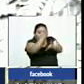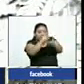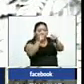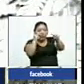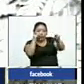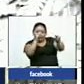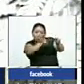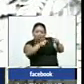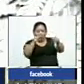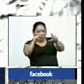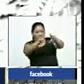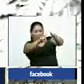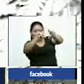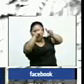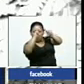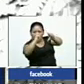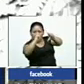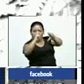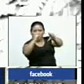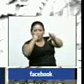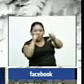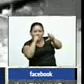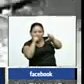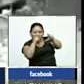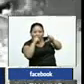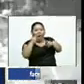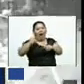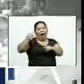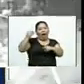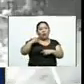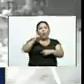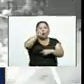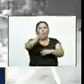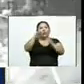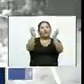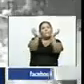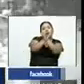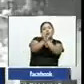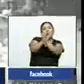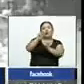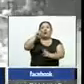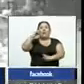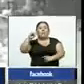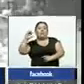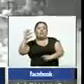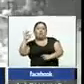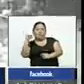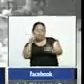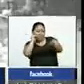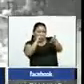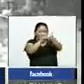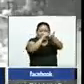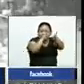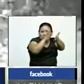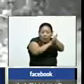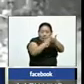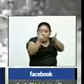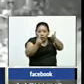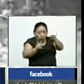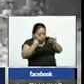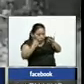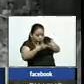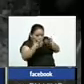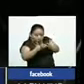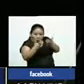Sapo fue registrada por una cámara trampa la medianoche del 4 de mayo de 2019, quedando documentada por biólogos salvadoreños,